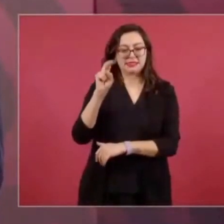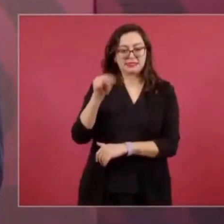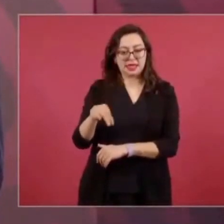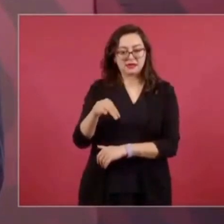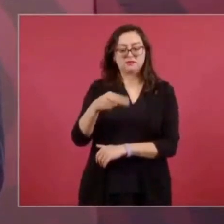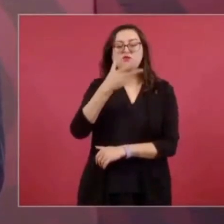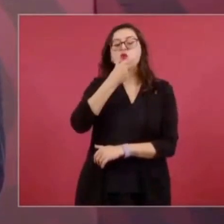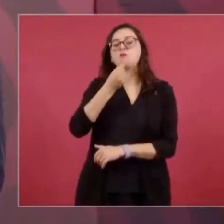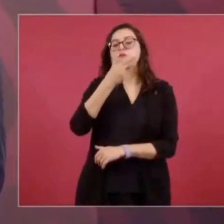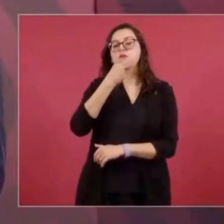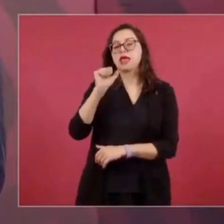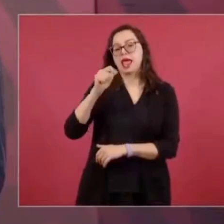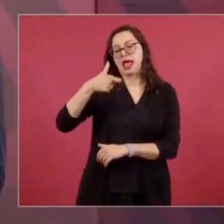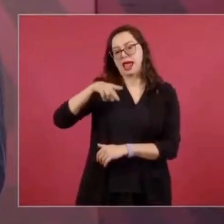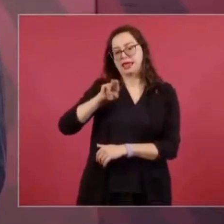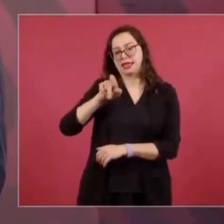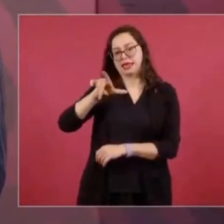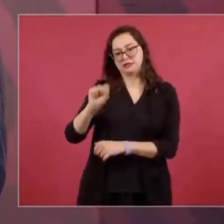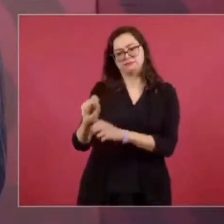Aquiles Cerdán.